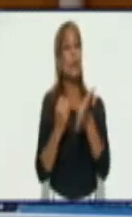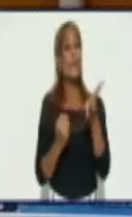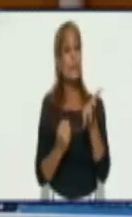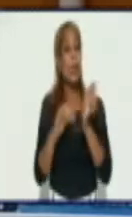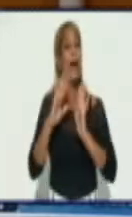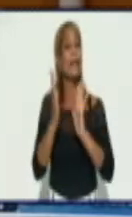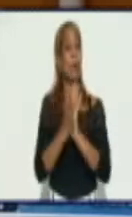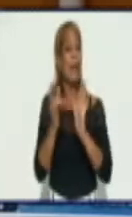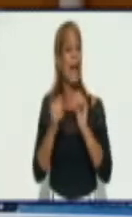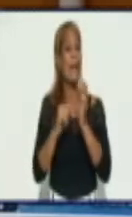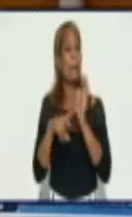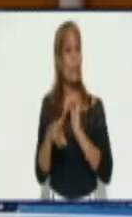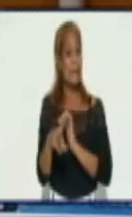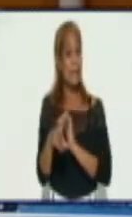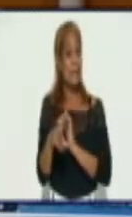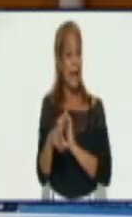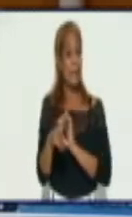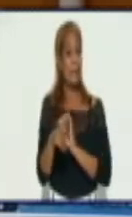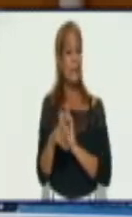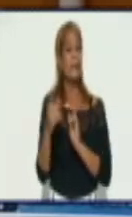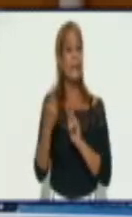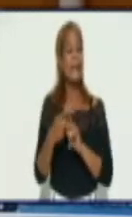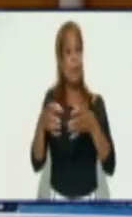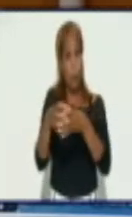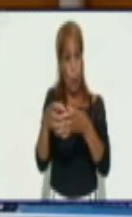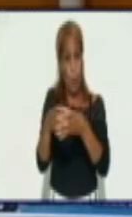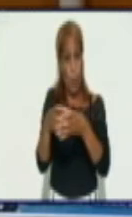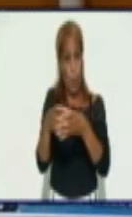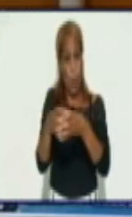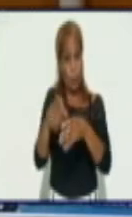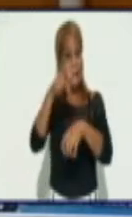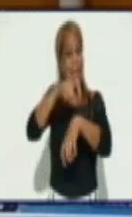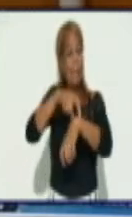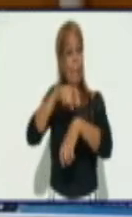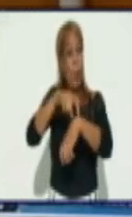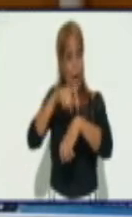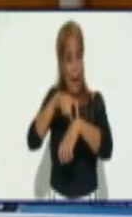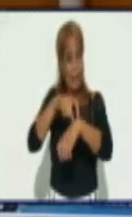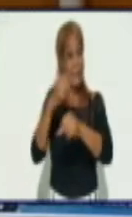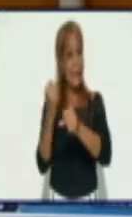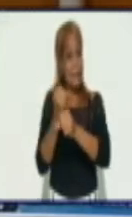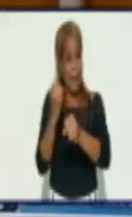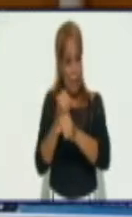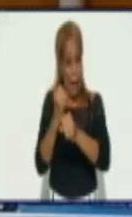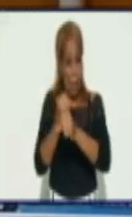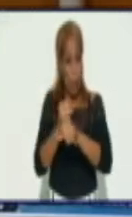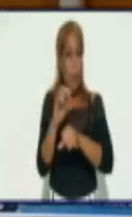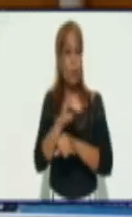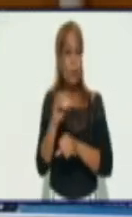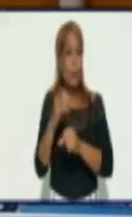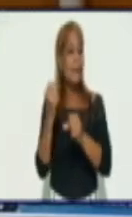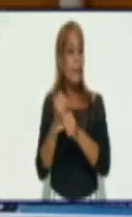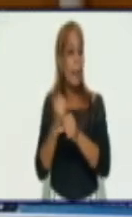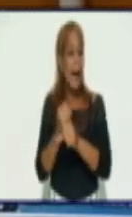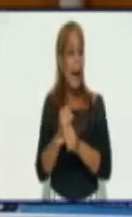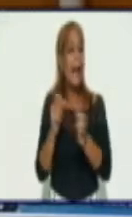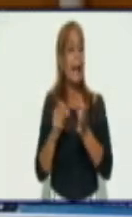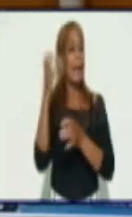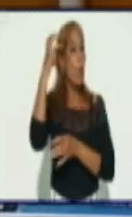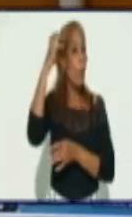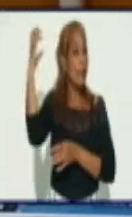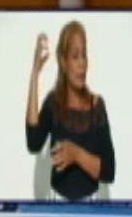el core grupo temporal provincia que radica en el gobierno de la provincia